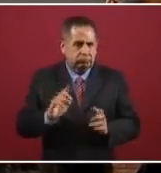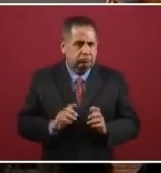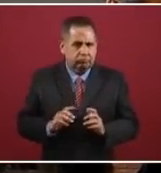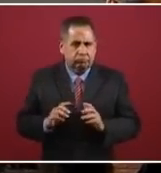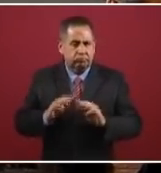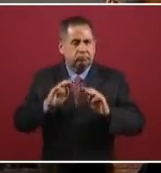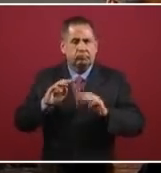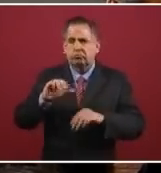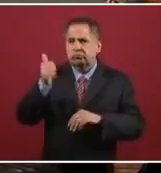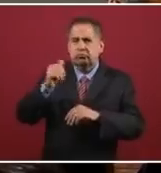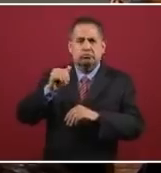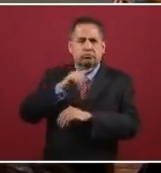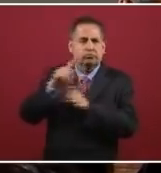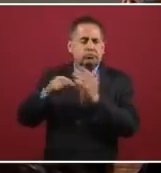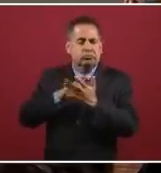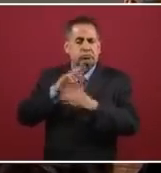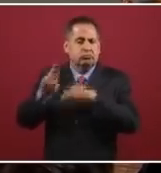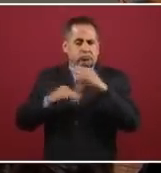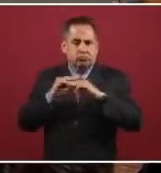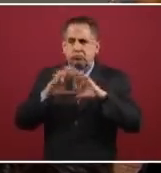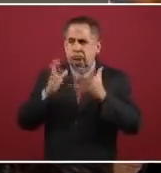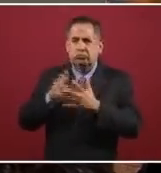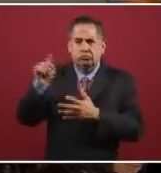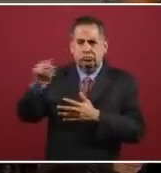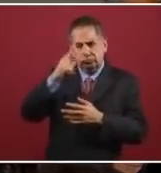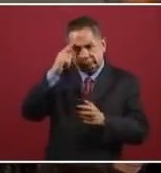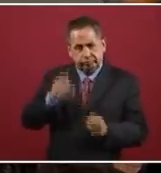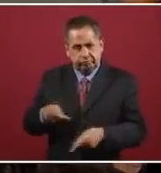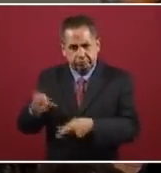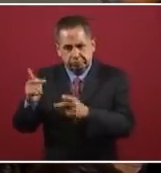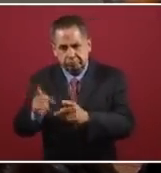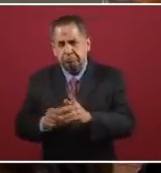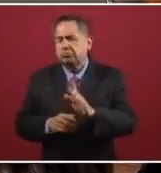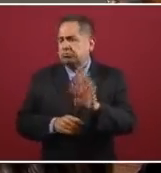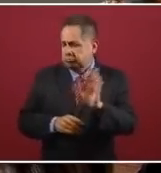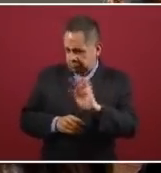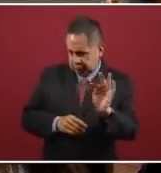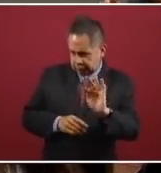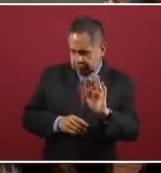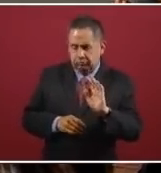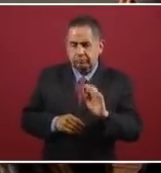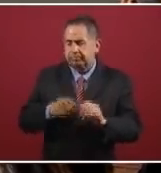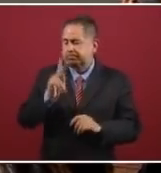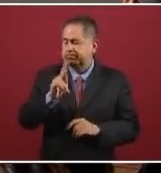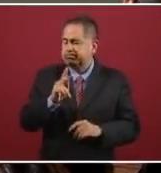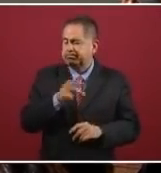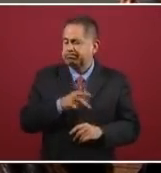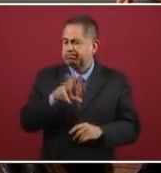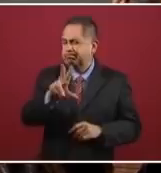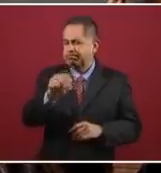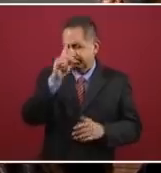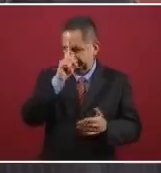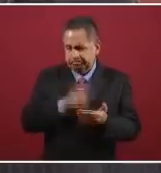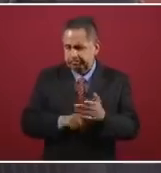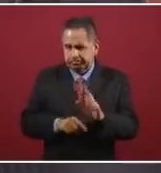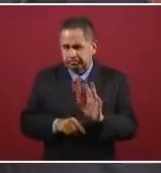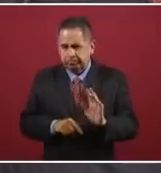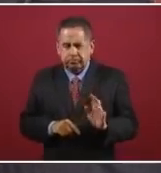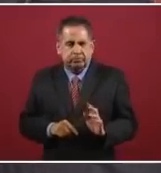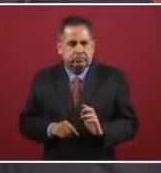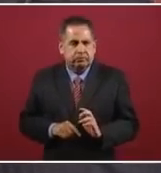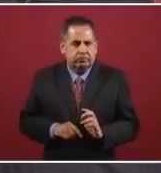en el extranjero para este propósito, pero no creo